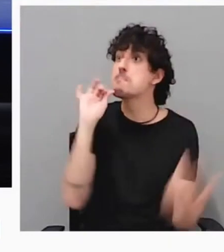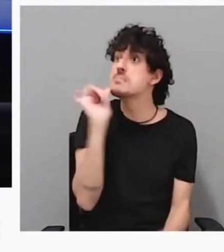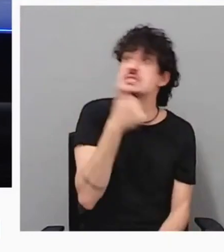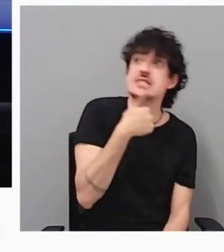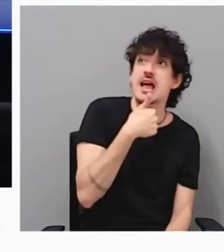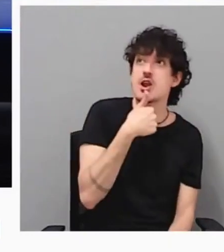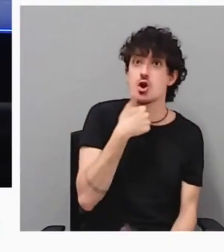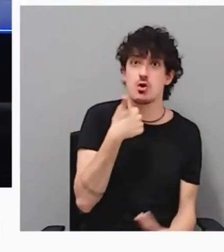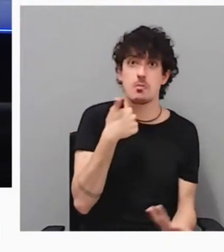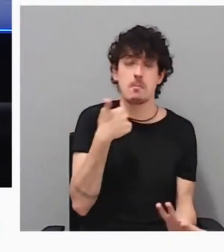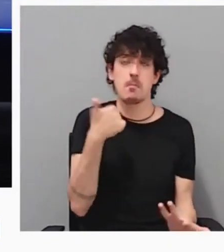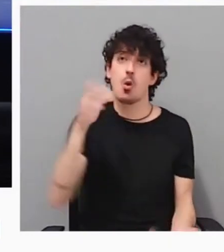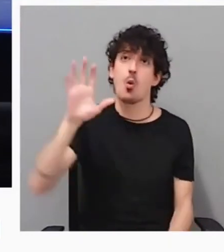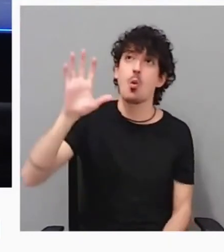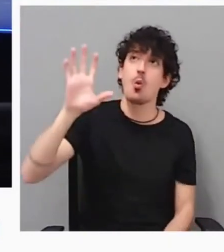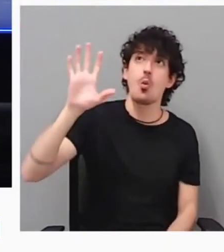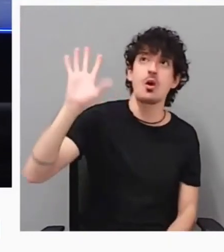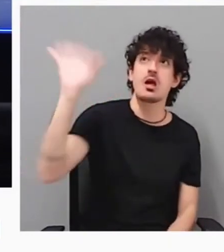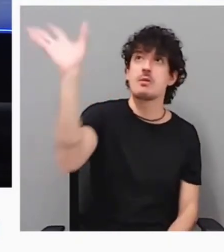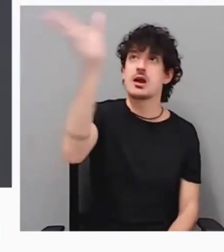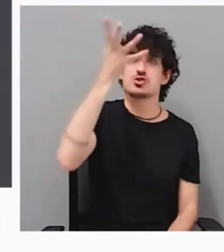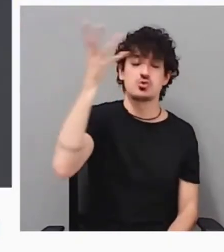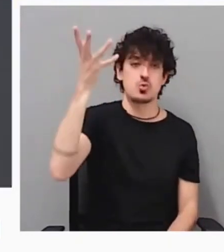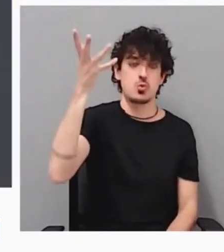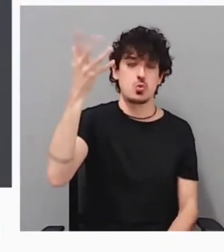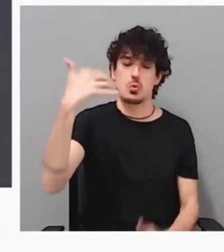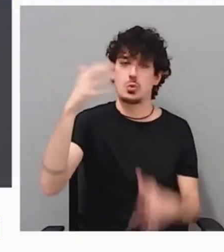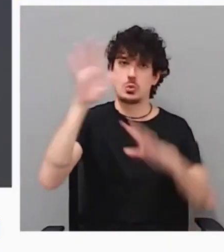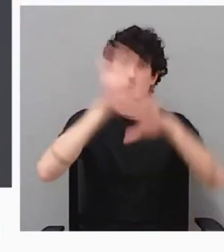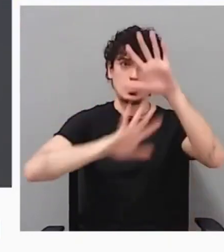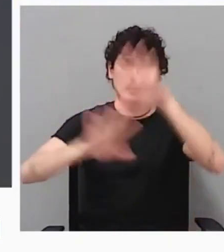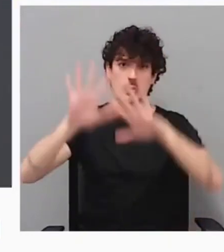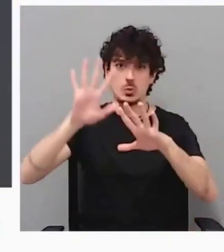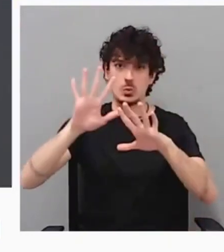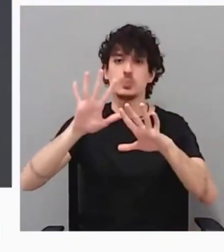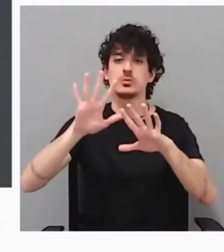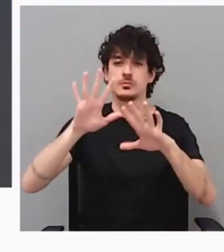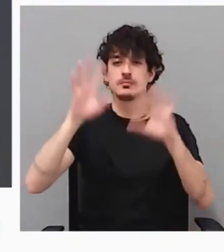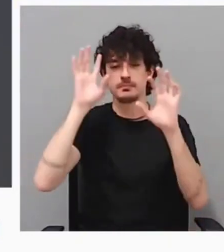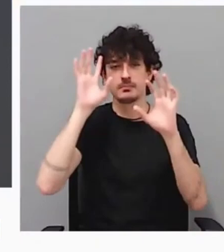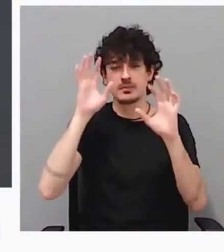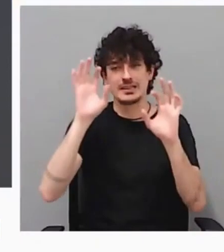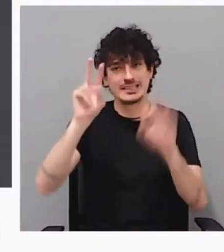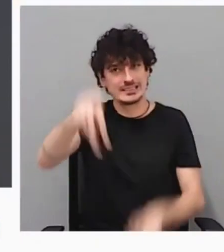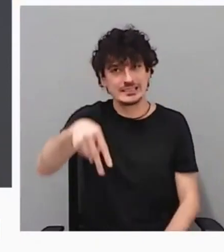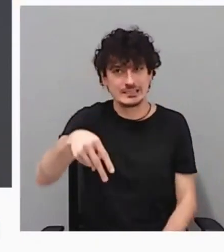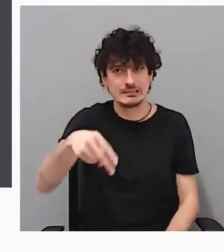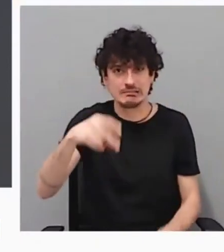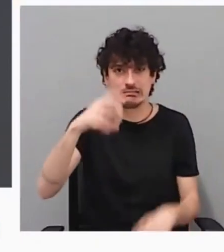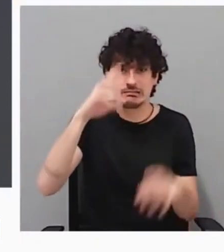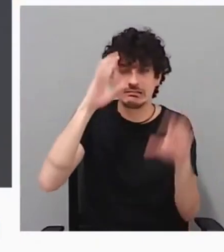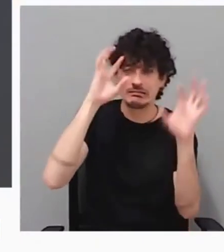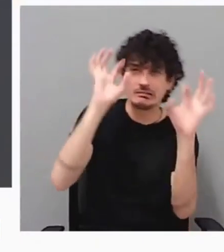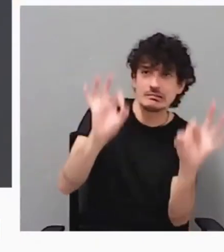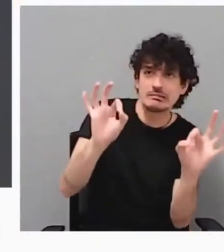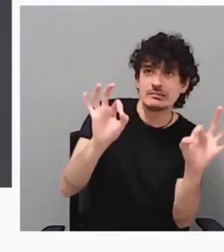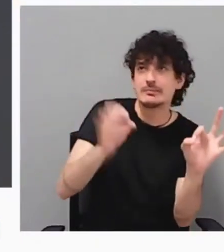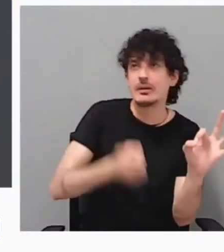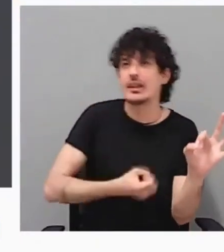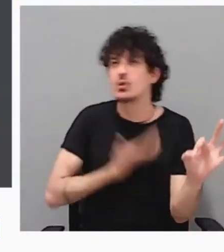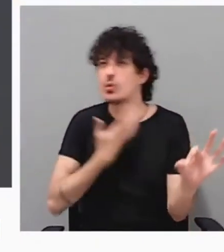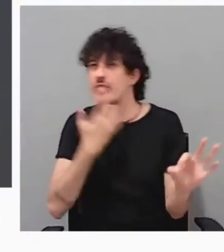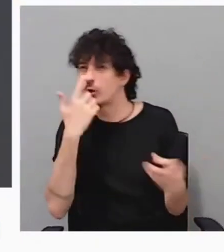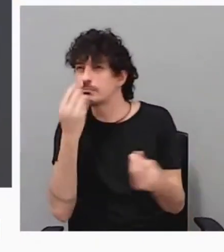complejo y lo entendemos con una mezcla de racionalidad y de intuición. Entonces,